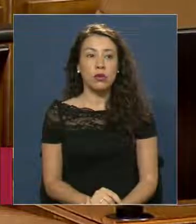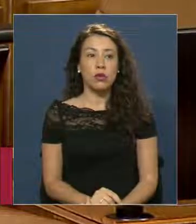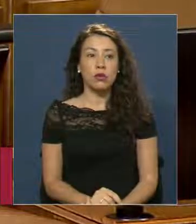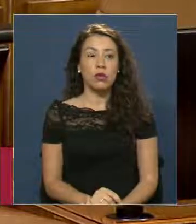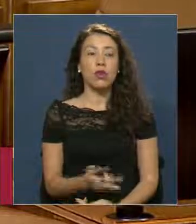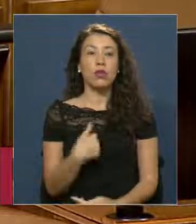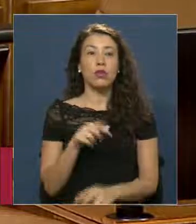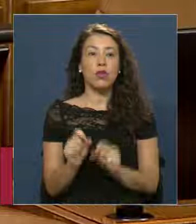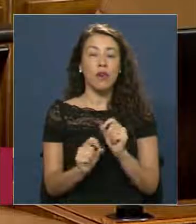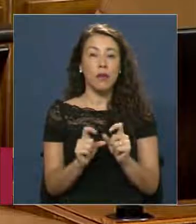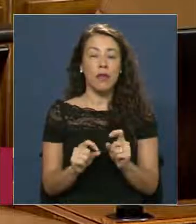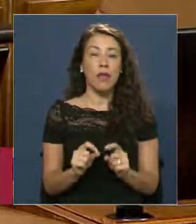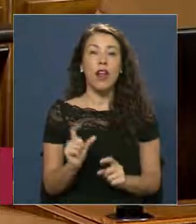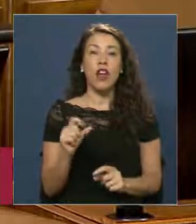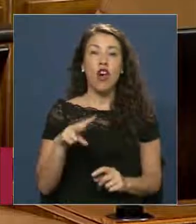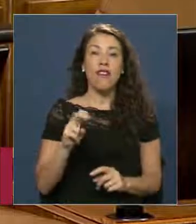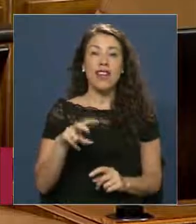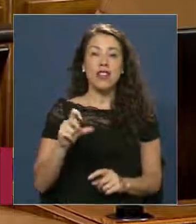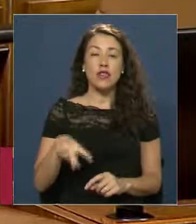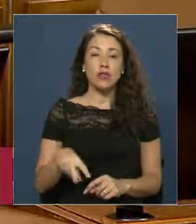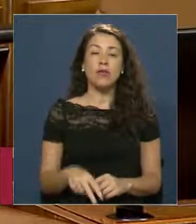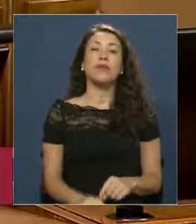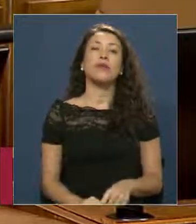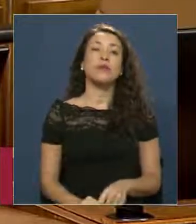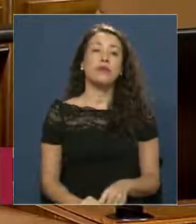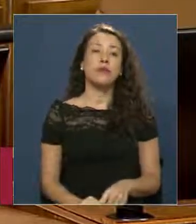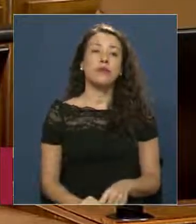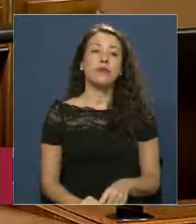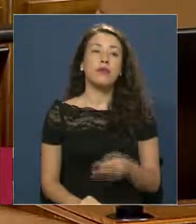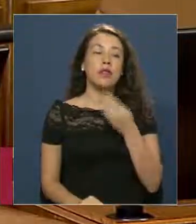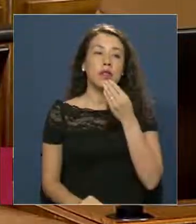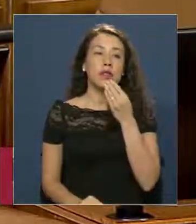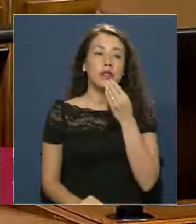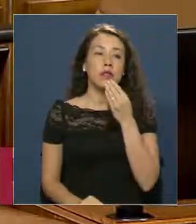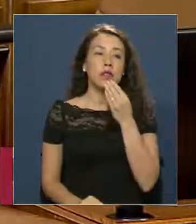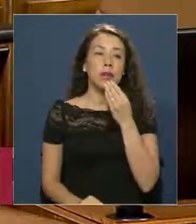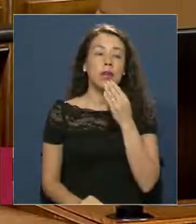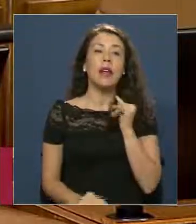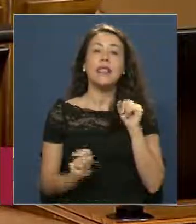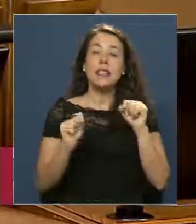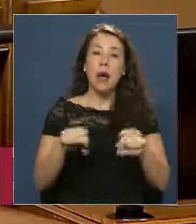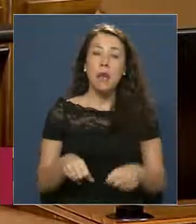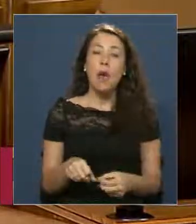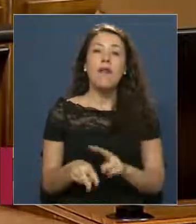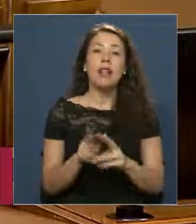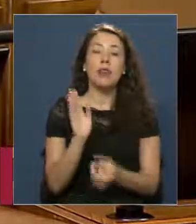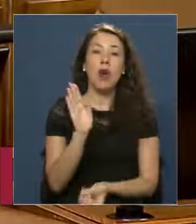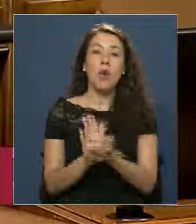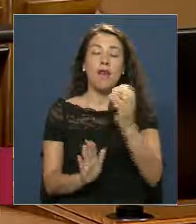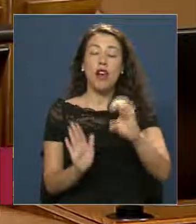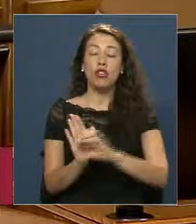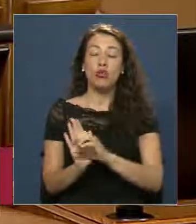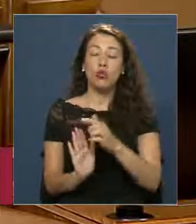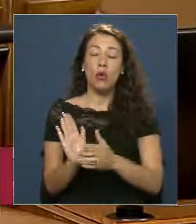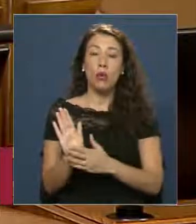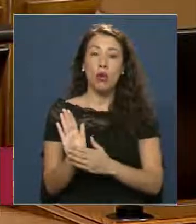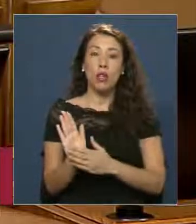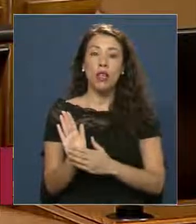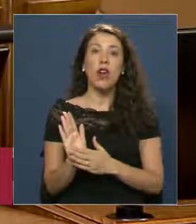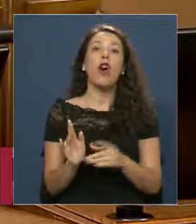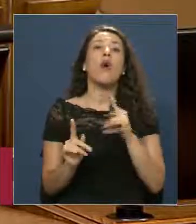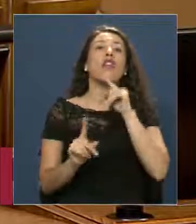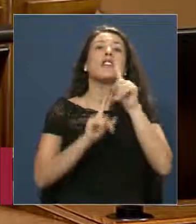vamos a defender, junto con, por cierto, la opción del apruebo a una nueva constitución en el